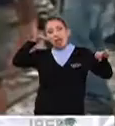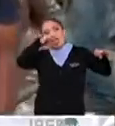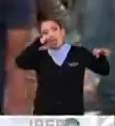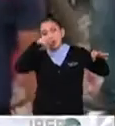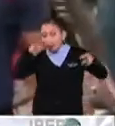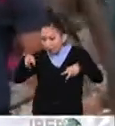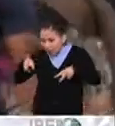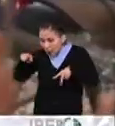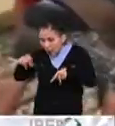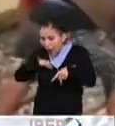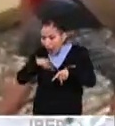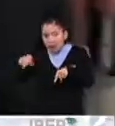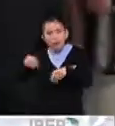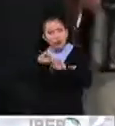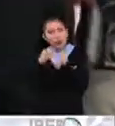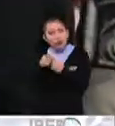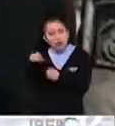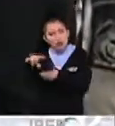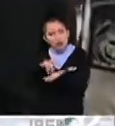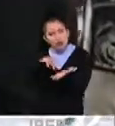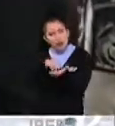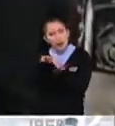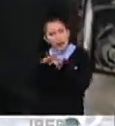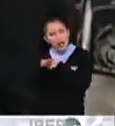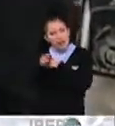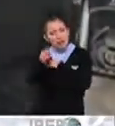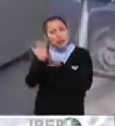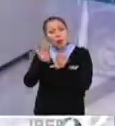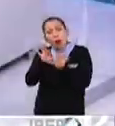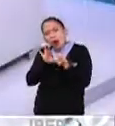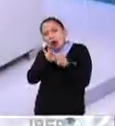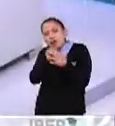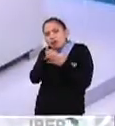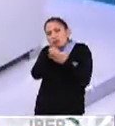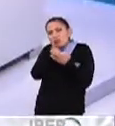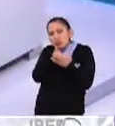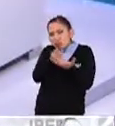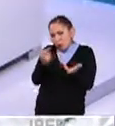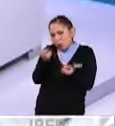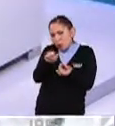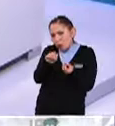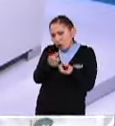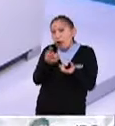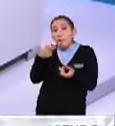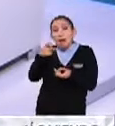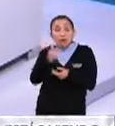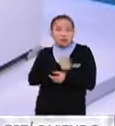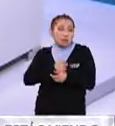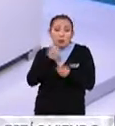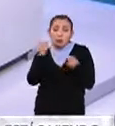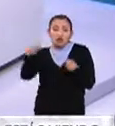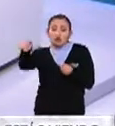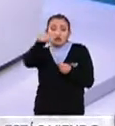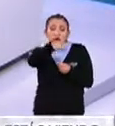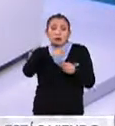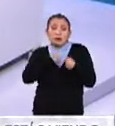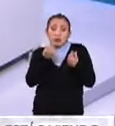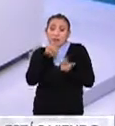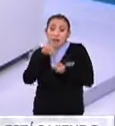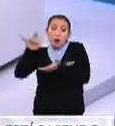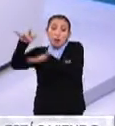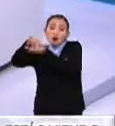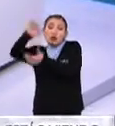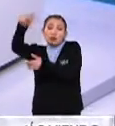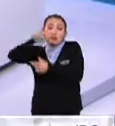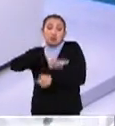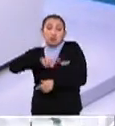Entonces visibilizó algo que ya existía y ahí ha habido un poquito más de cooperación con estas organizaciones, pero desgraciadamente pues muchas de ellas viven de la caridad, que es lo